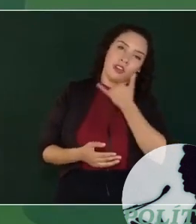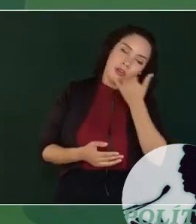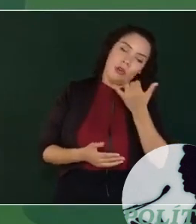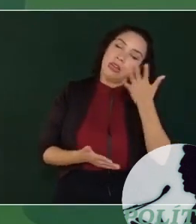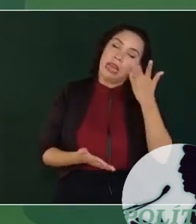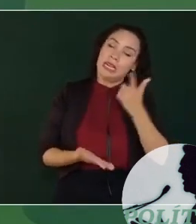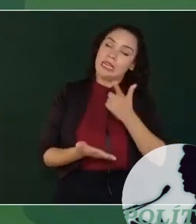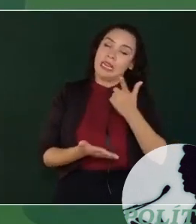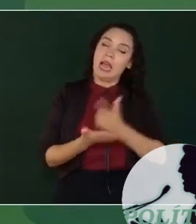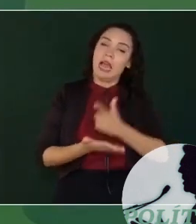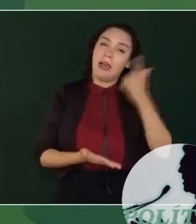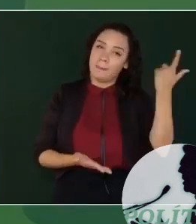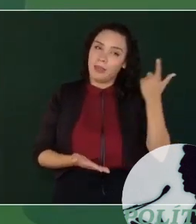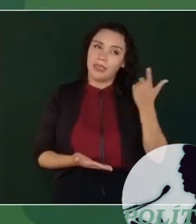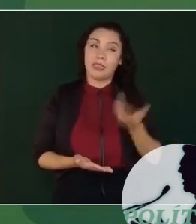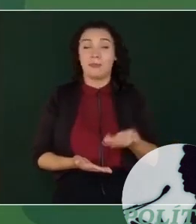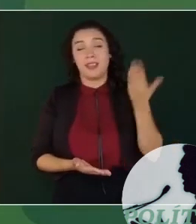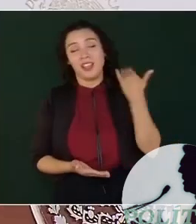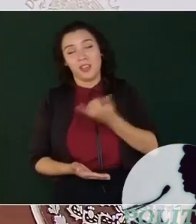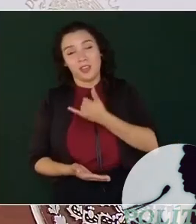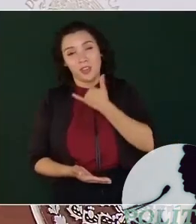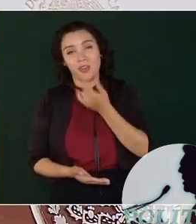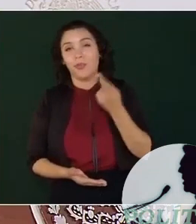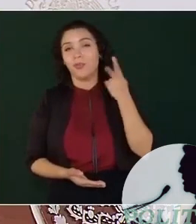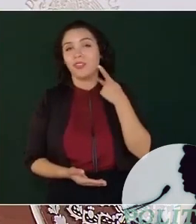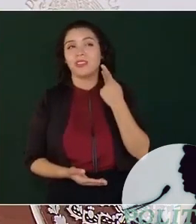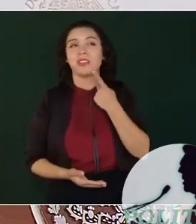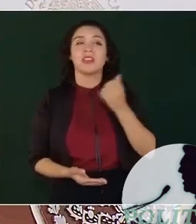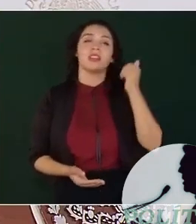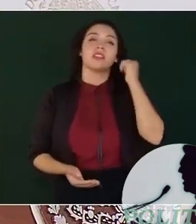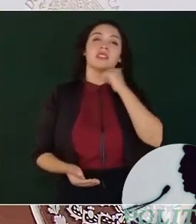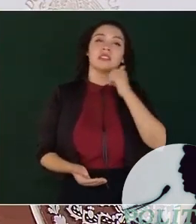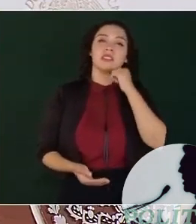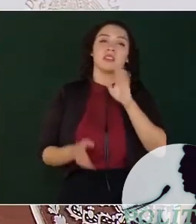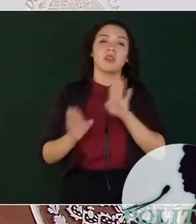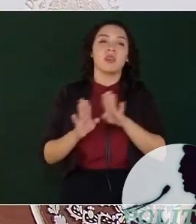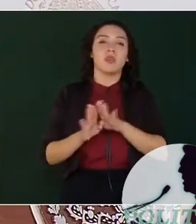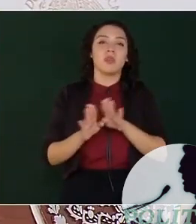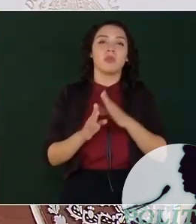garrafales, y los errores en política suelen ser como crímenes,